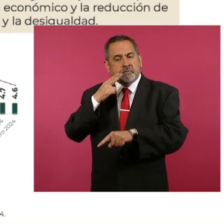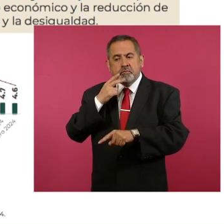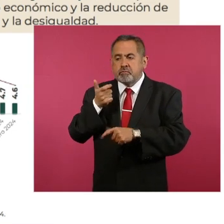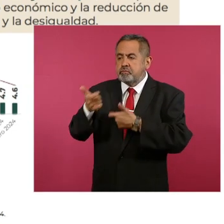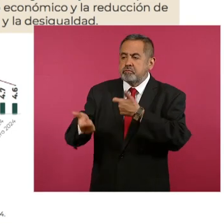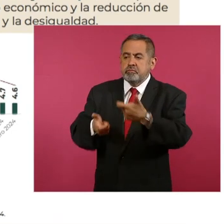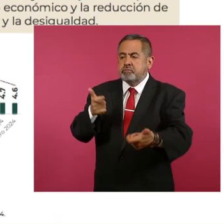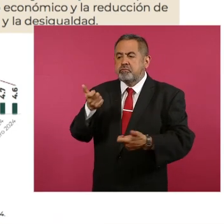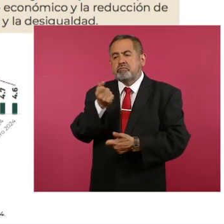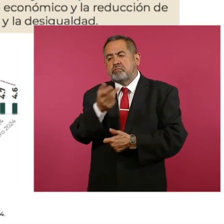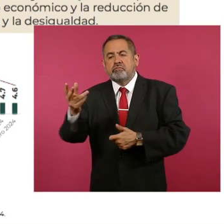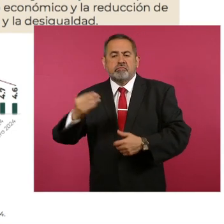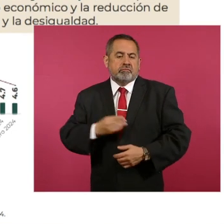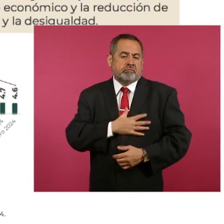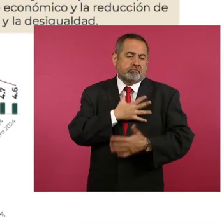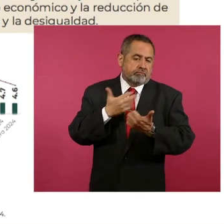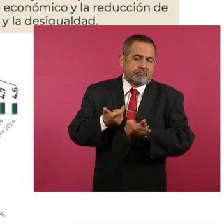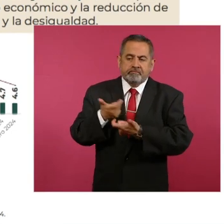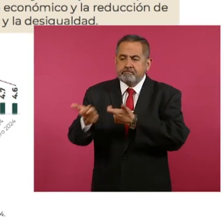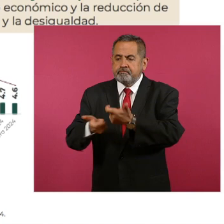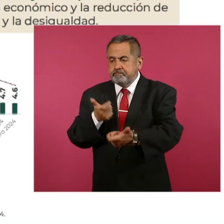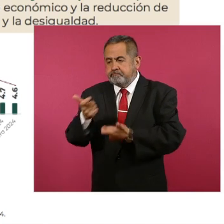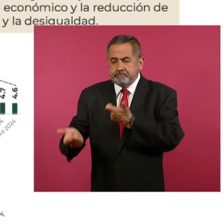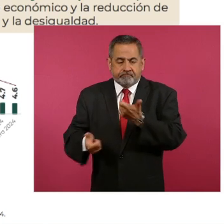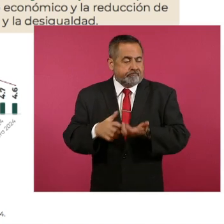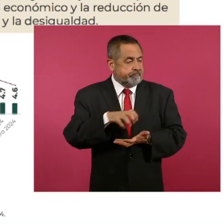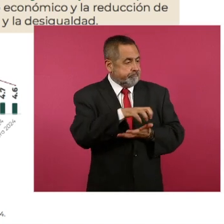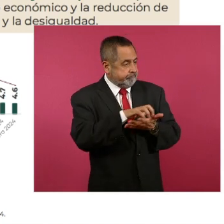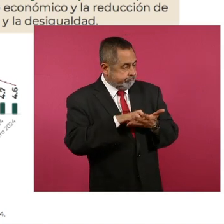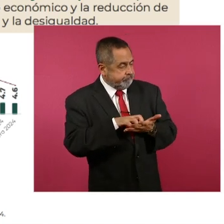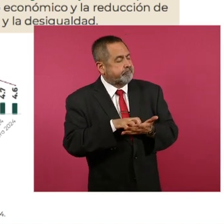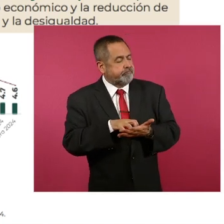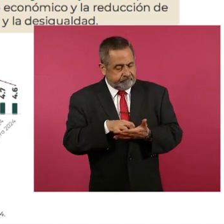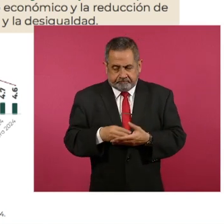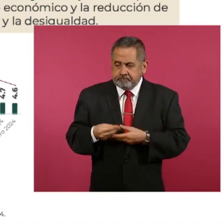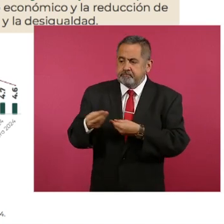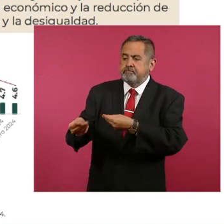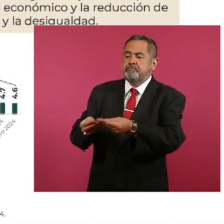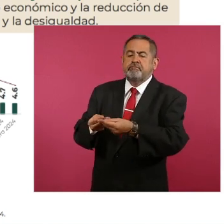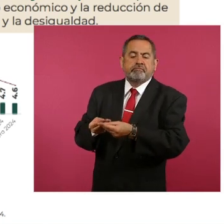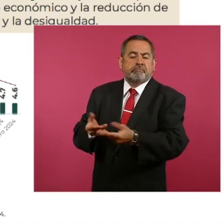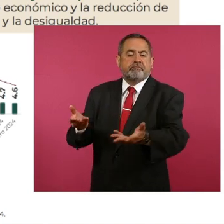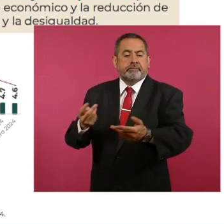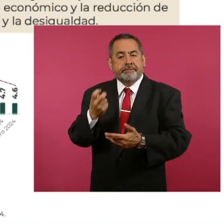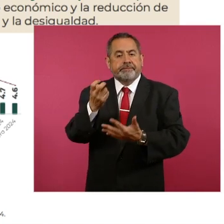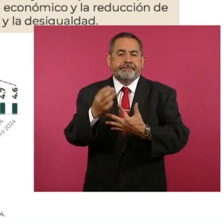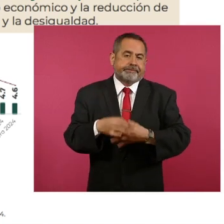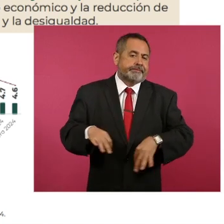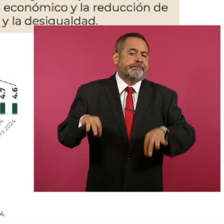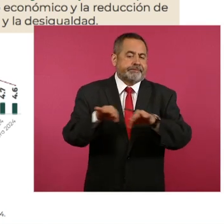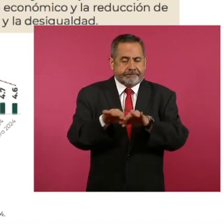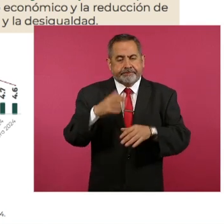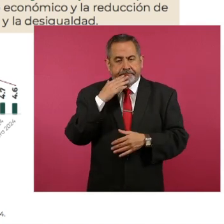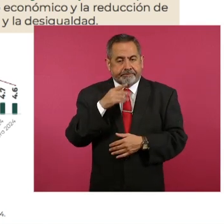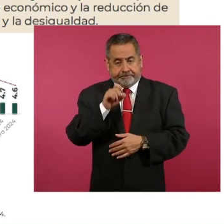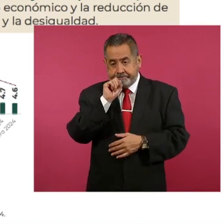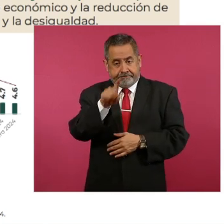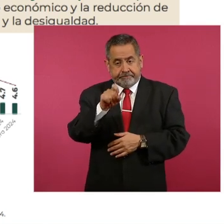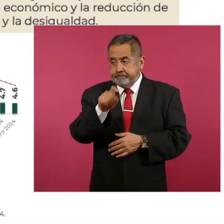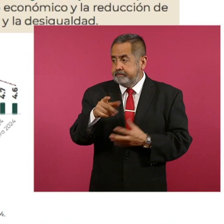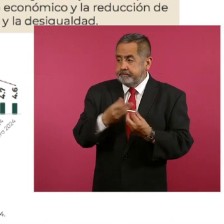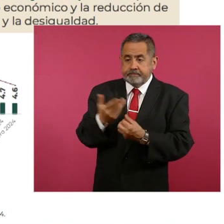las obras de bienestar y obras públicas. Esto es muy importante y es parte de lo que el presidente